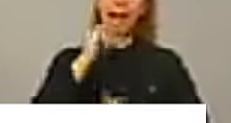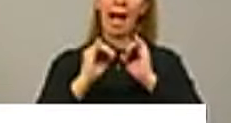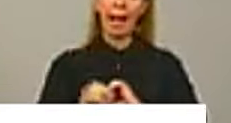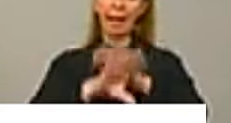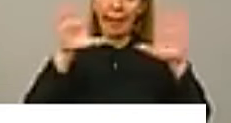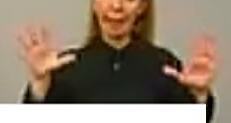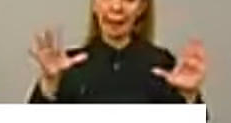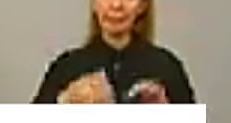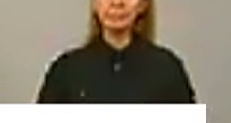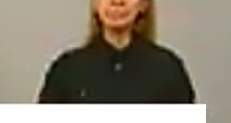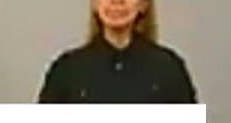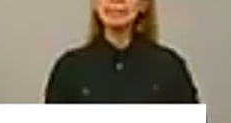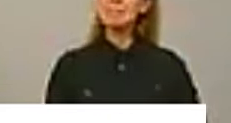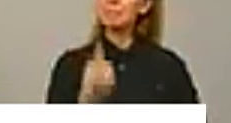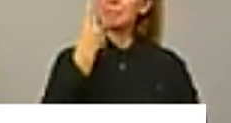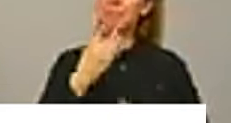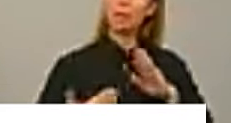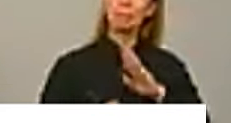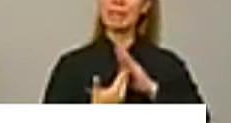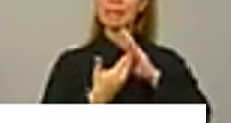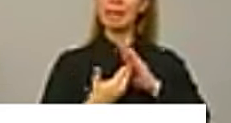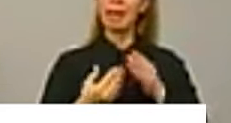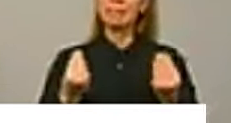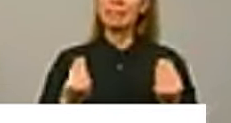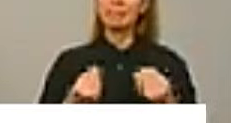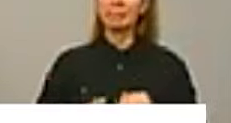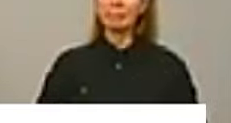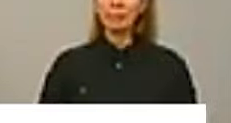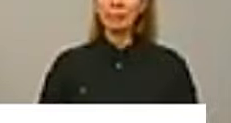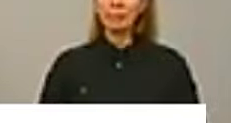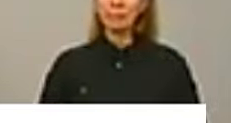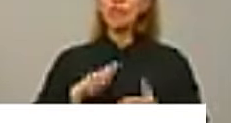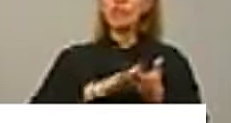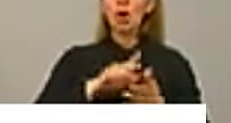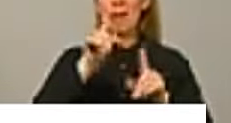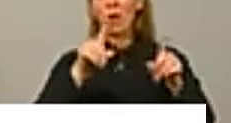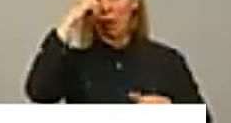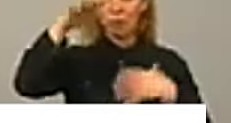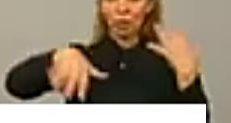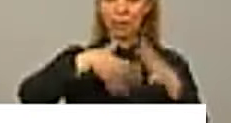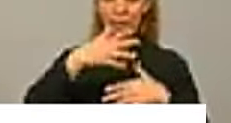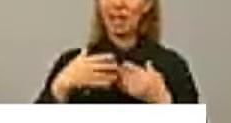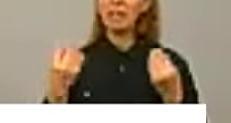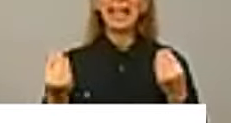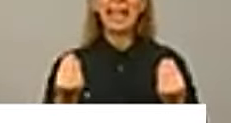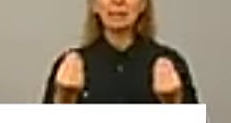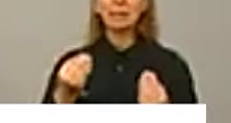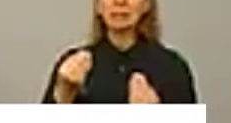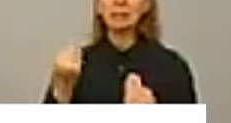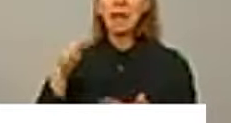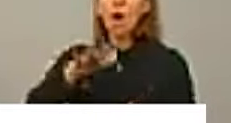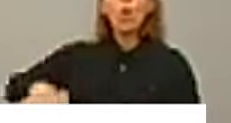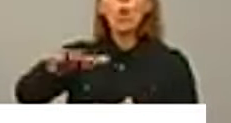por la primera, que creo que es la central con respecto a las confusiones que han sembrado, y es que la